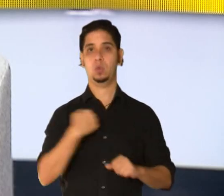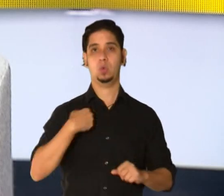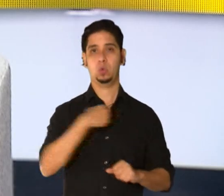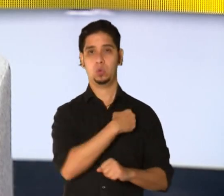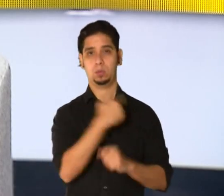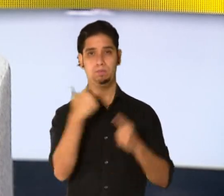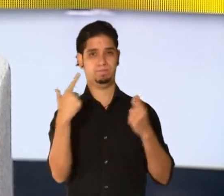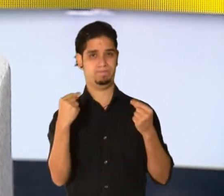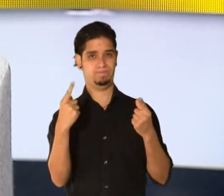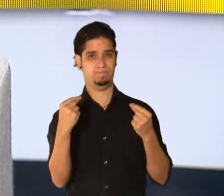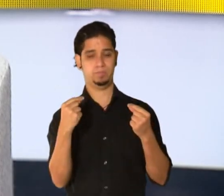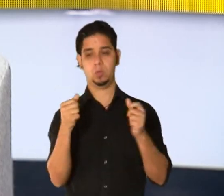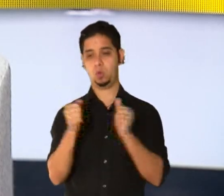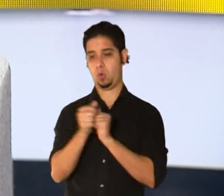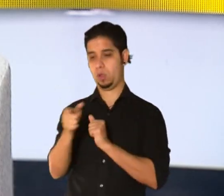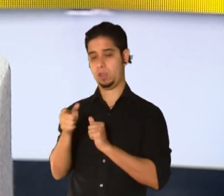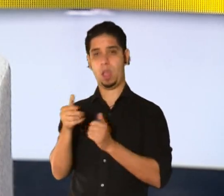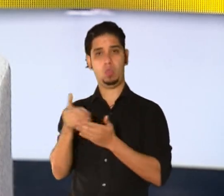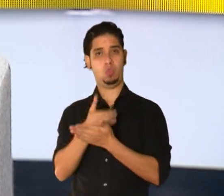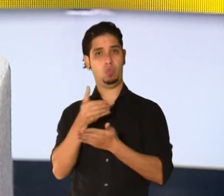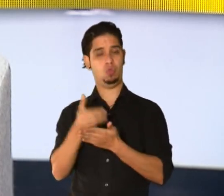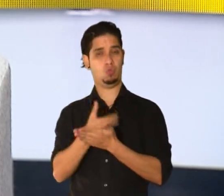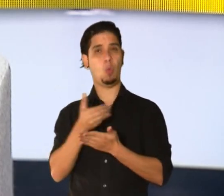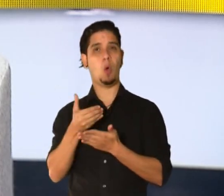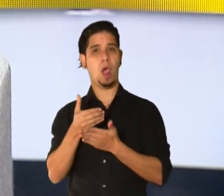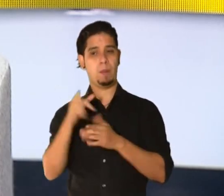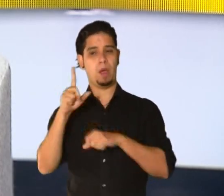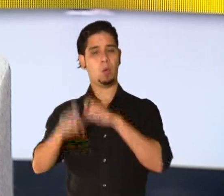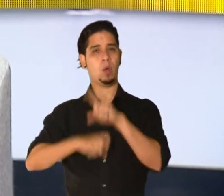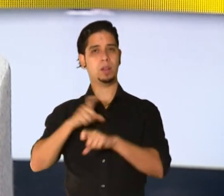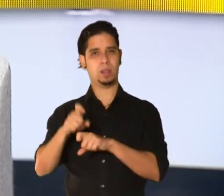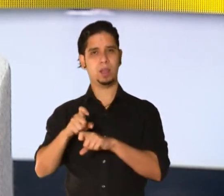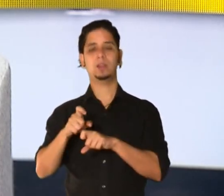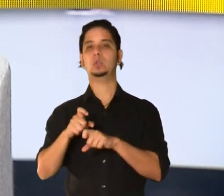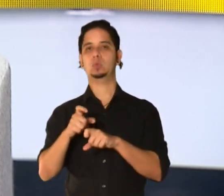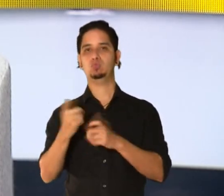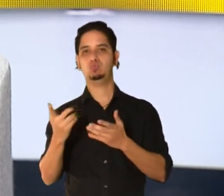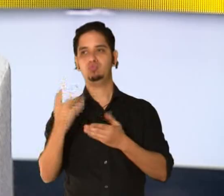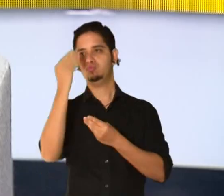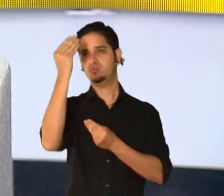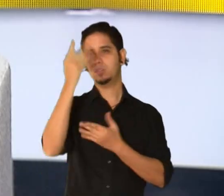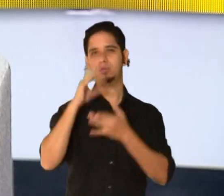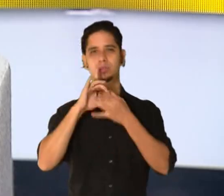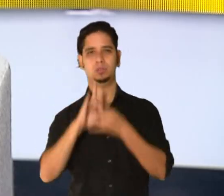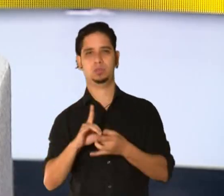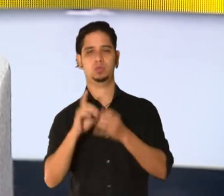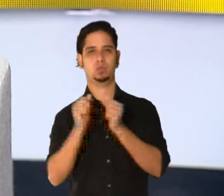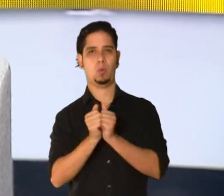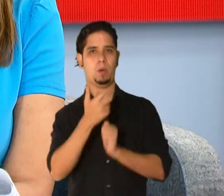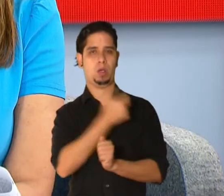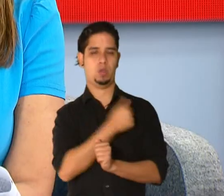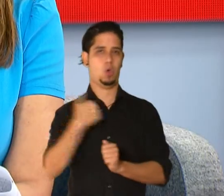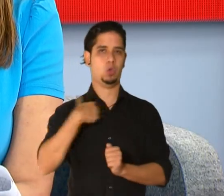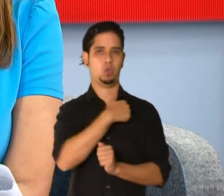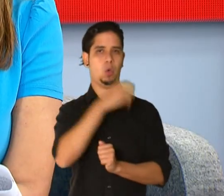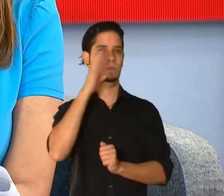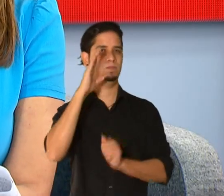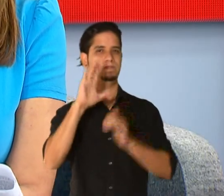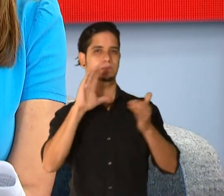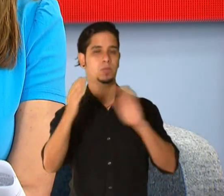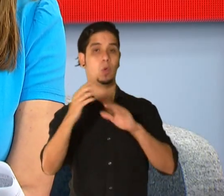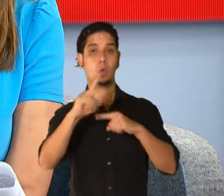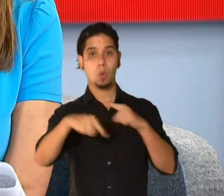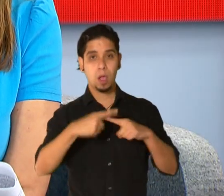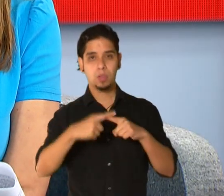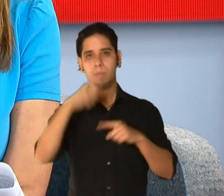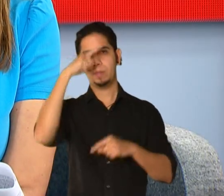tener con esta nueva encuesta una base sobre la vacuna que la vamos a comparar en el verano. ¿Cuándo se realiza